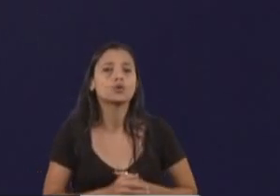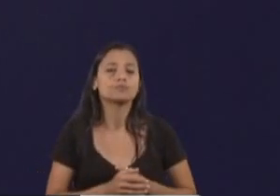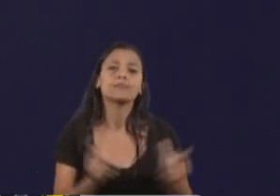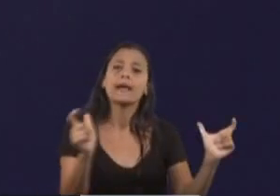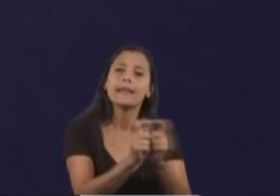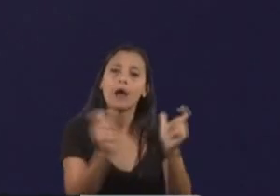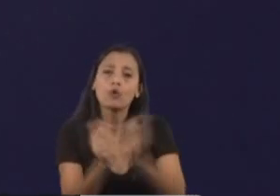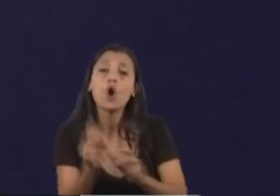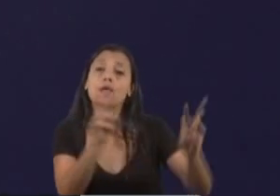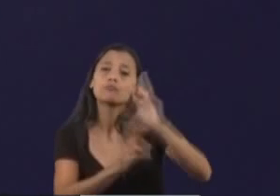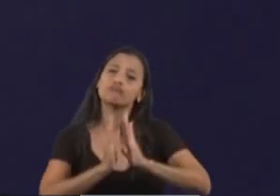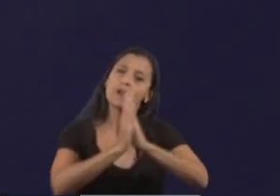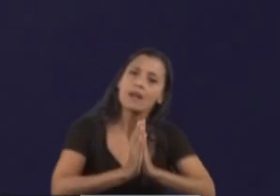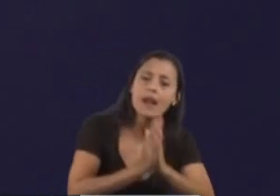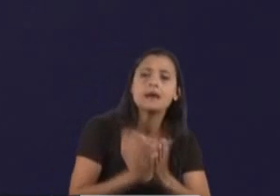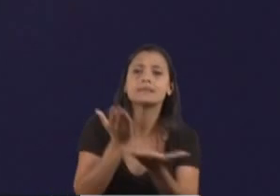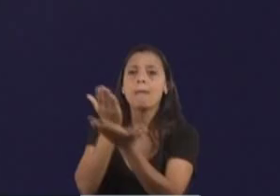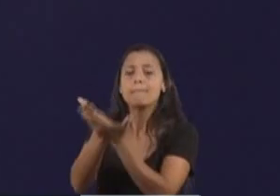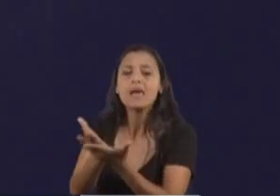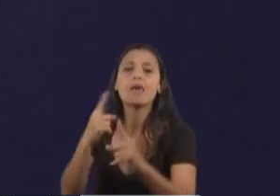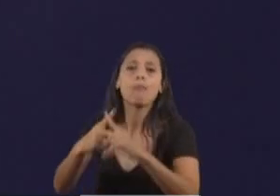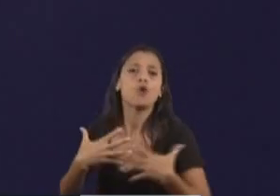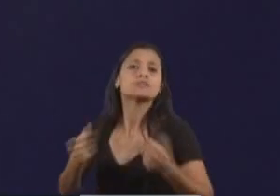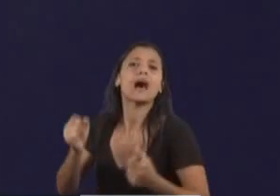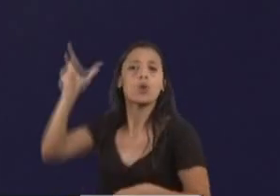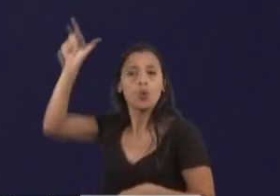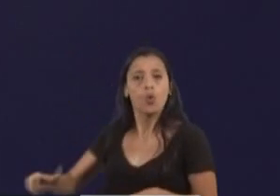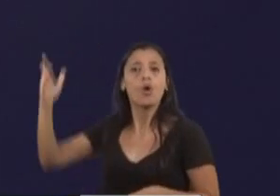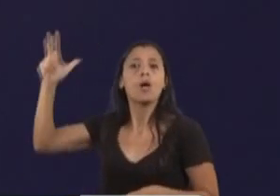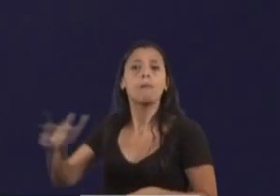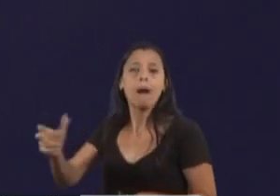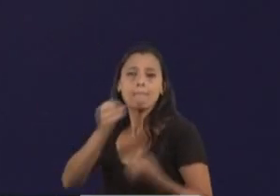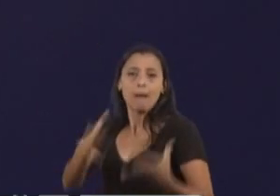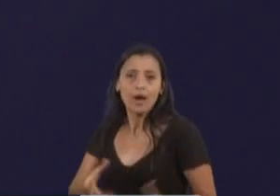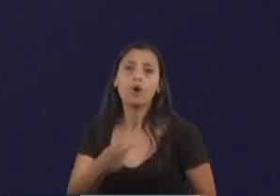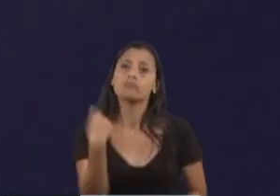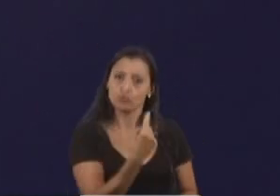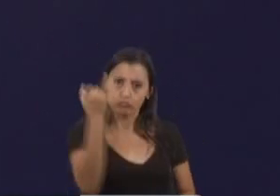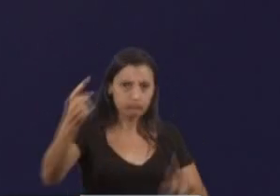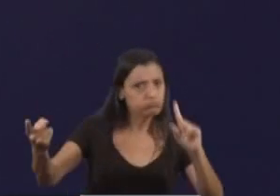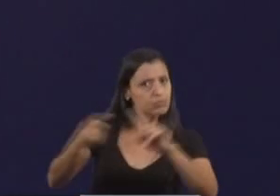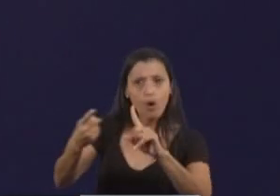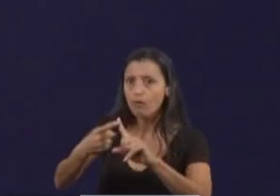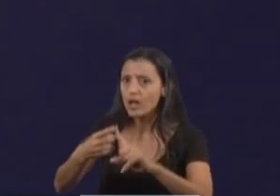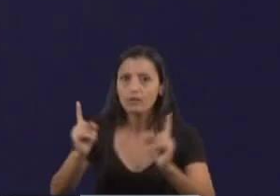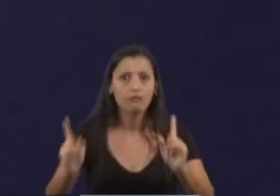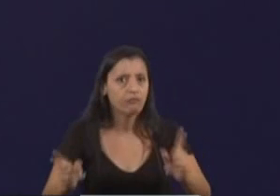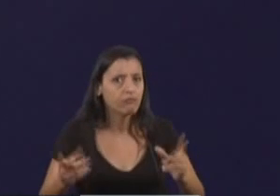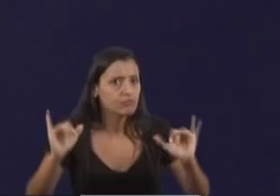encuentros para rezar y para pedir por la salud del Papa. Así que sí, estamos en permanente contacto, claramente, y te